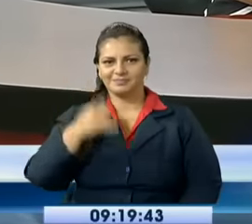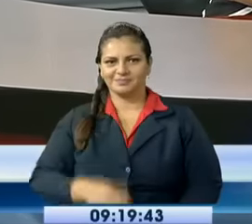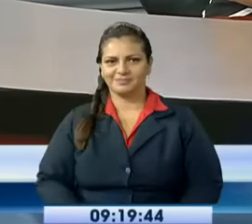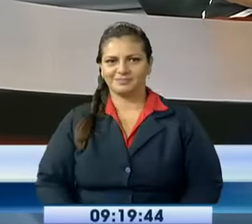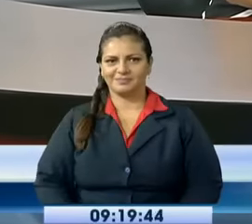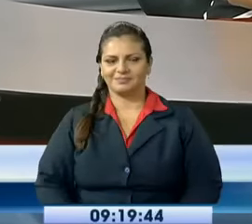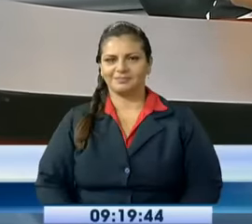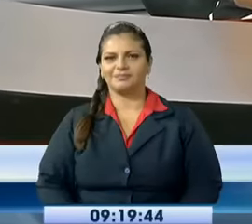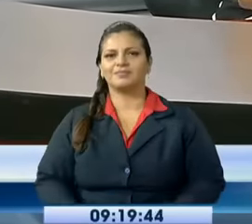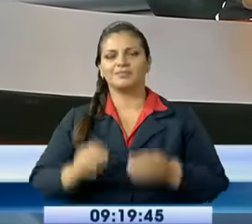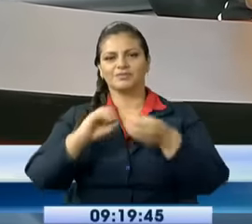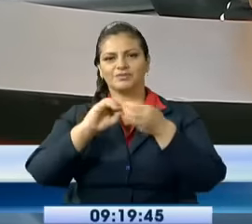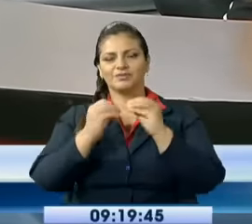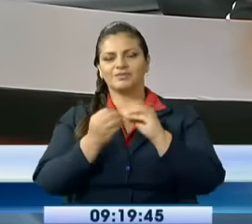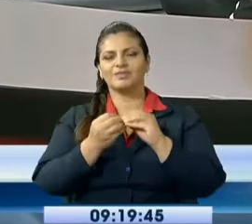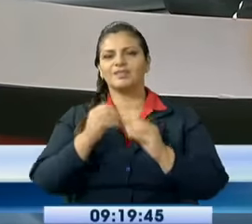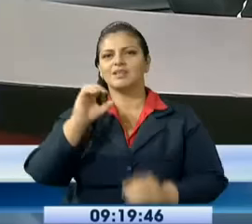número celular